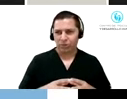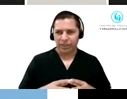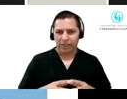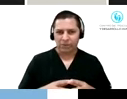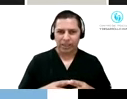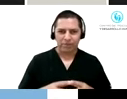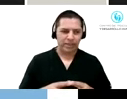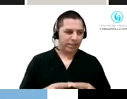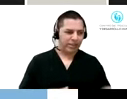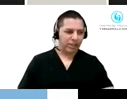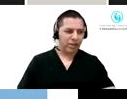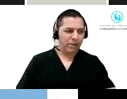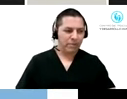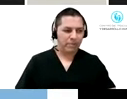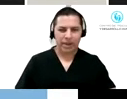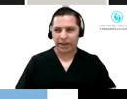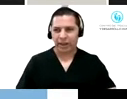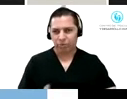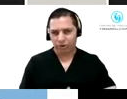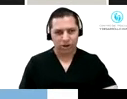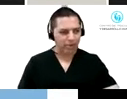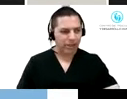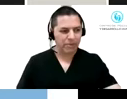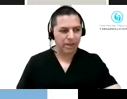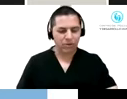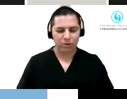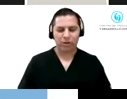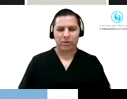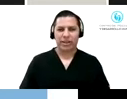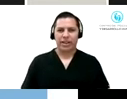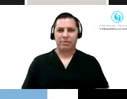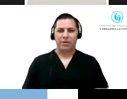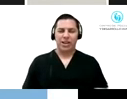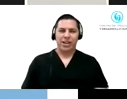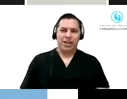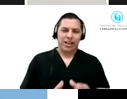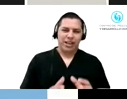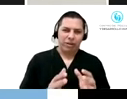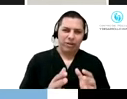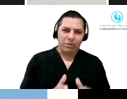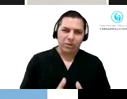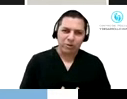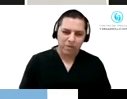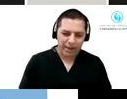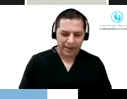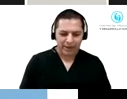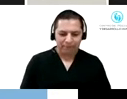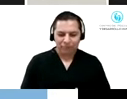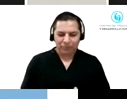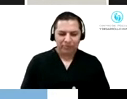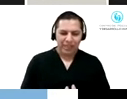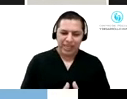sinceramente, los hombres que estamos aquí presentes, yo también mejengueo. Bueno, con la pandemia no he vuelto a mejenguear, pero cuando estamos en una